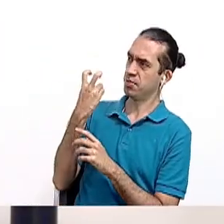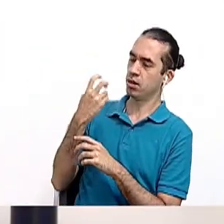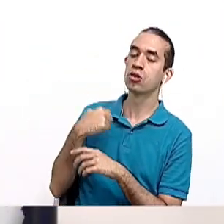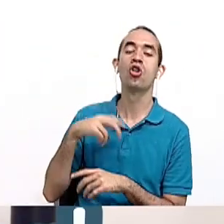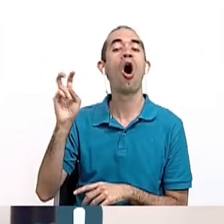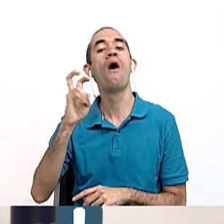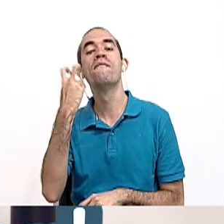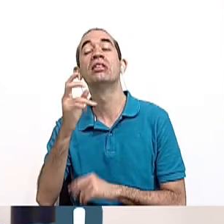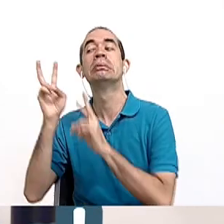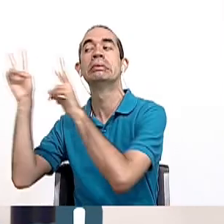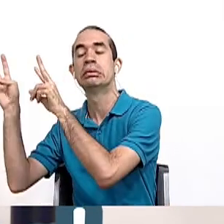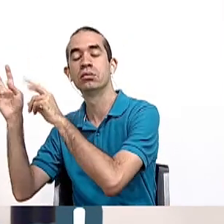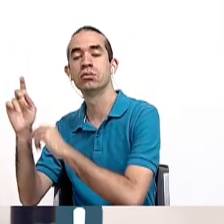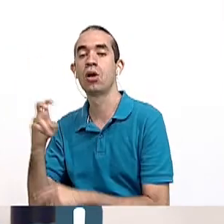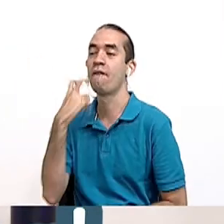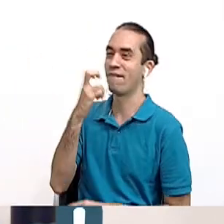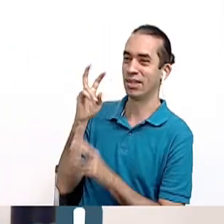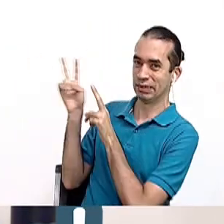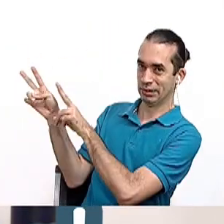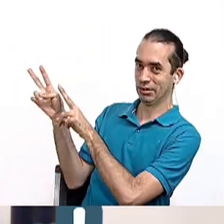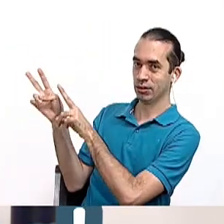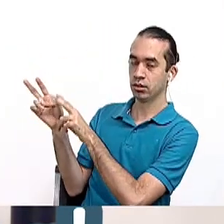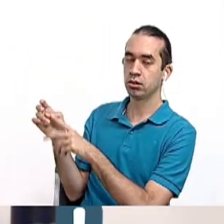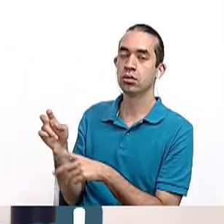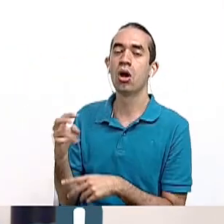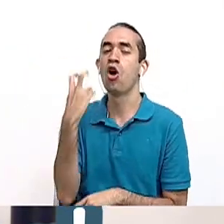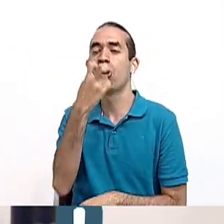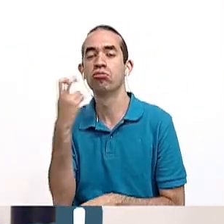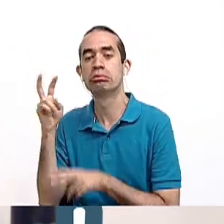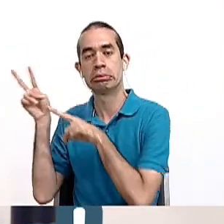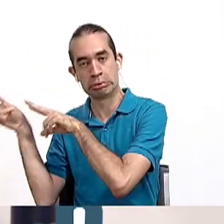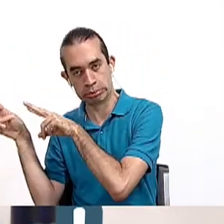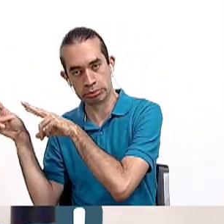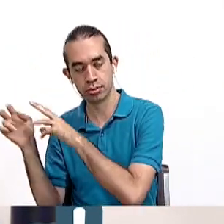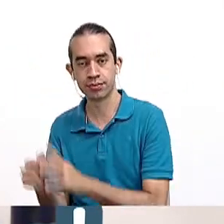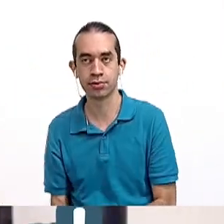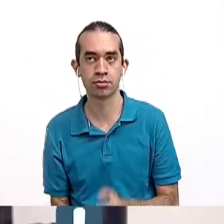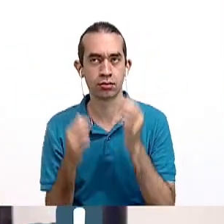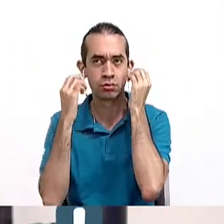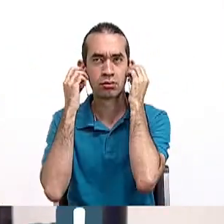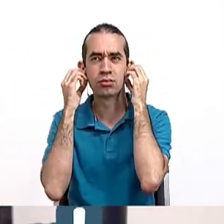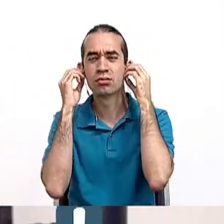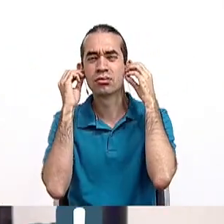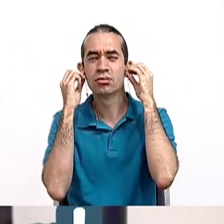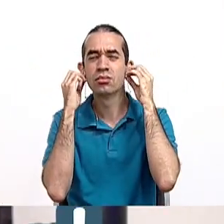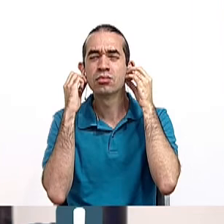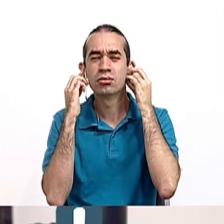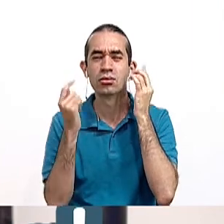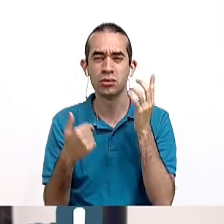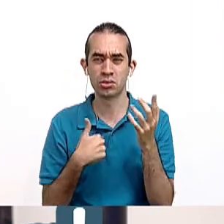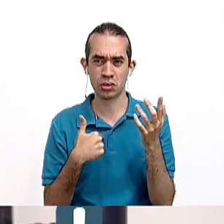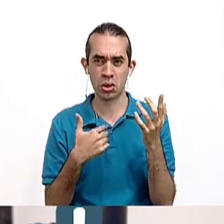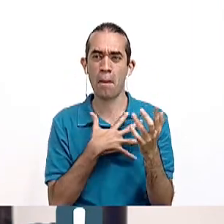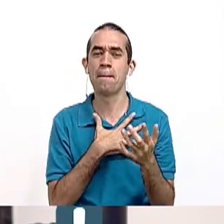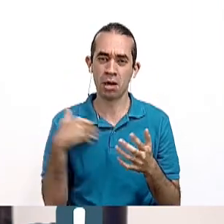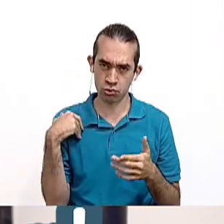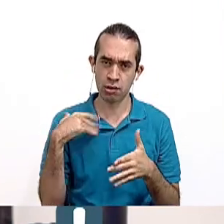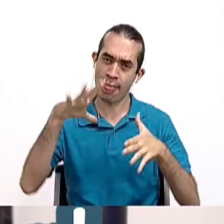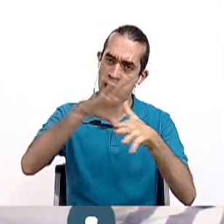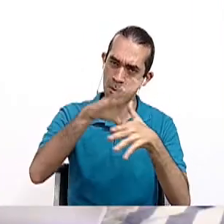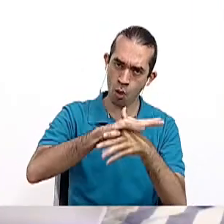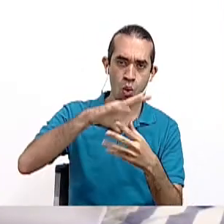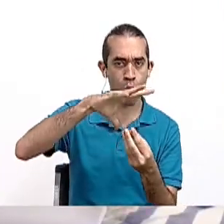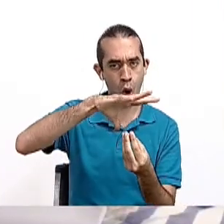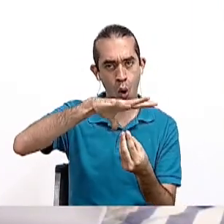es pizza. Y otro dijo que es pizza. Y otro que es pizza. Primero que nada, a mí me encanta la de jamón y hongos,